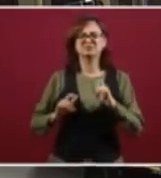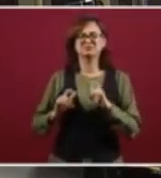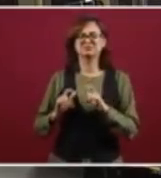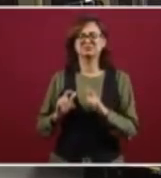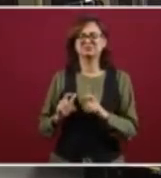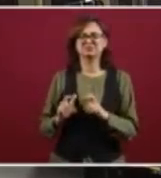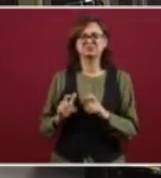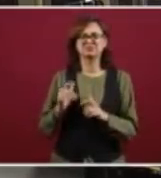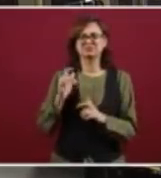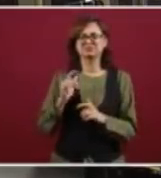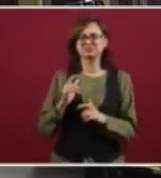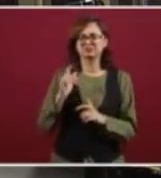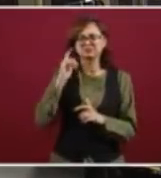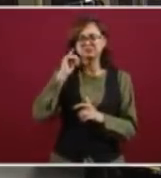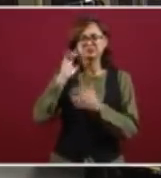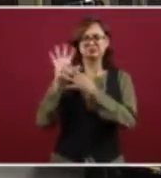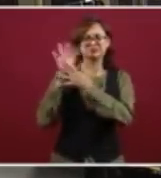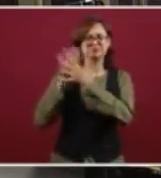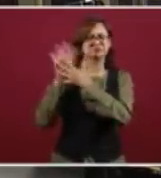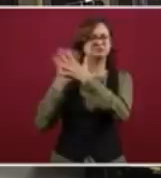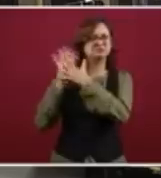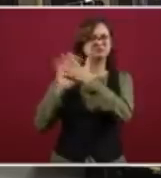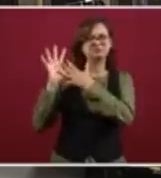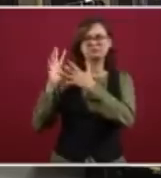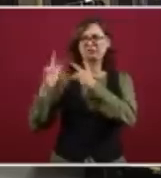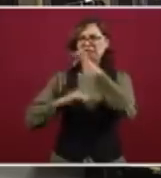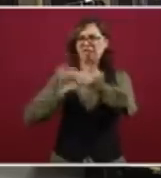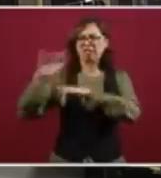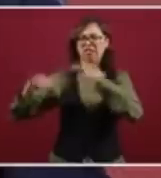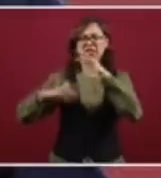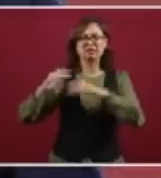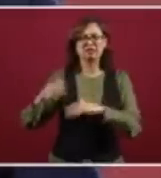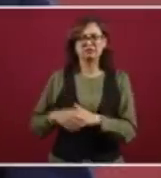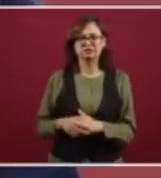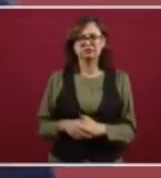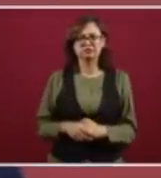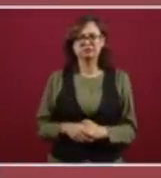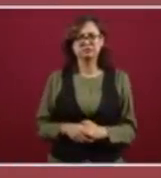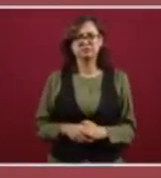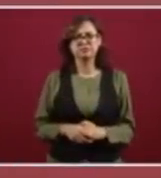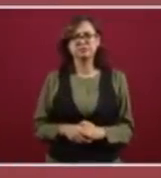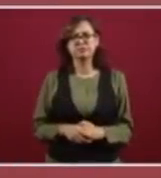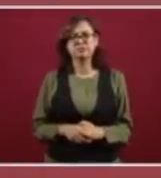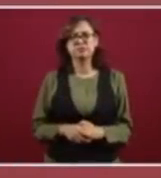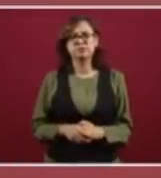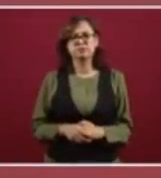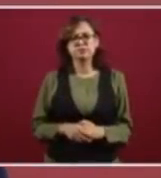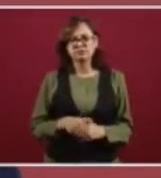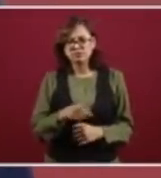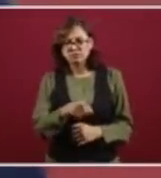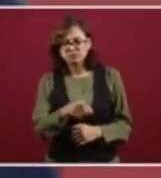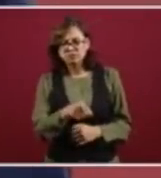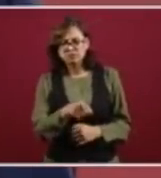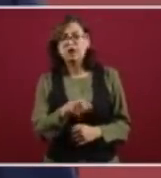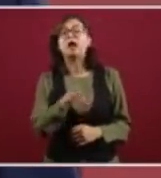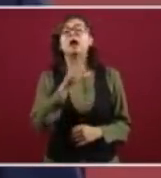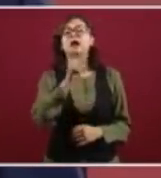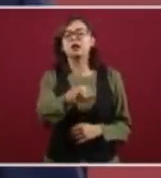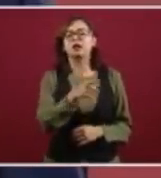Ah, sí, mire, vamos a cuidar las pensiones de los